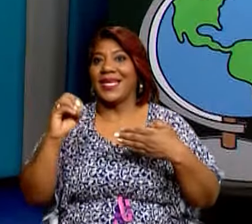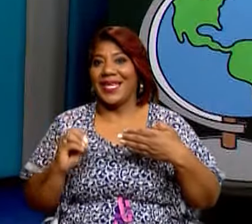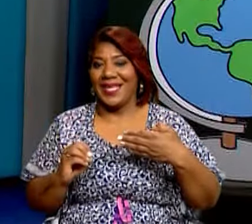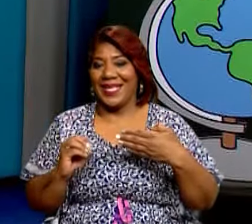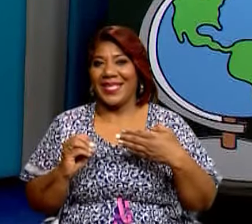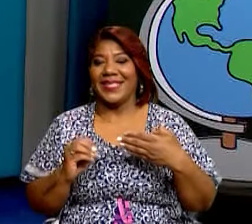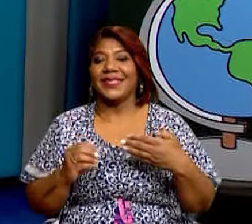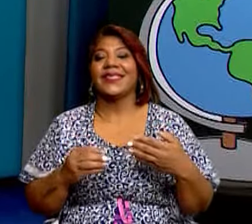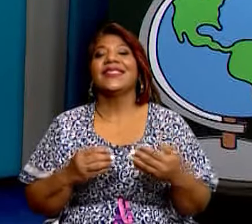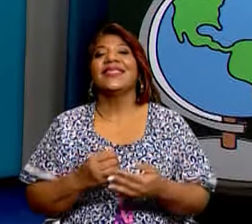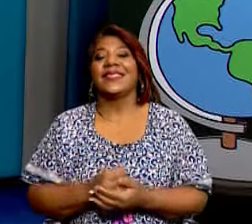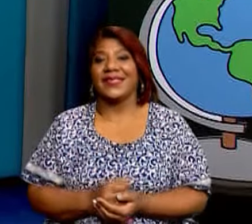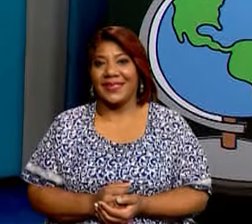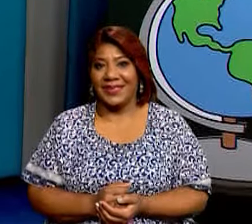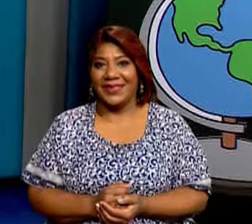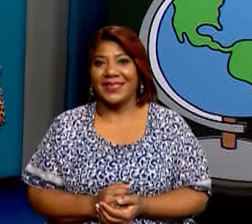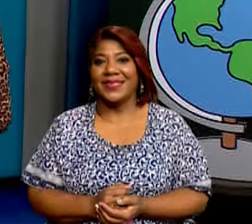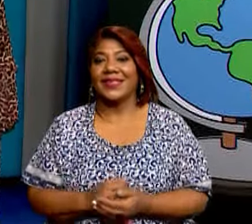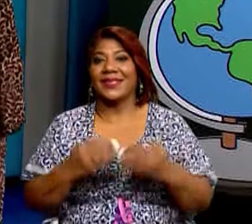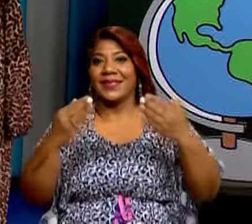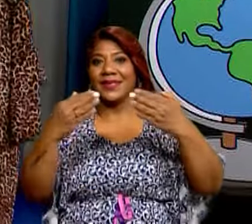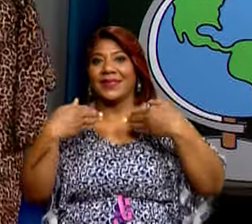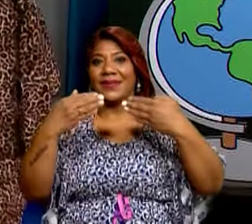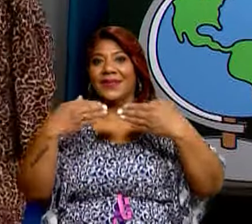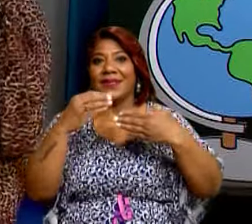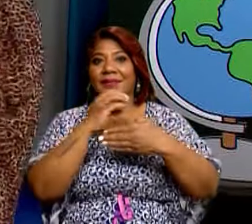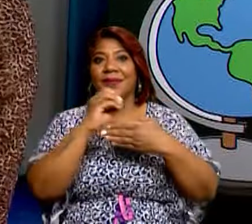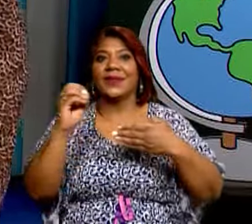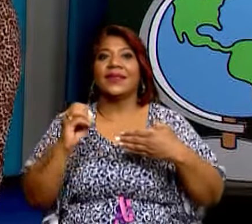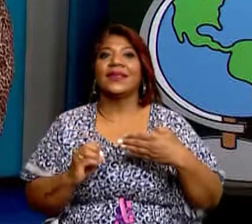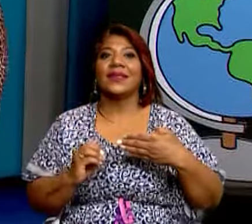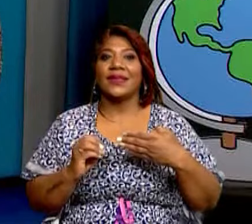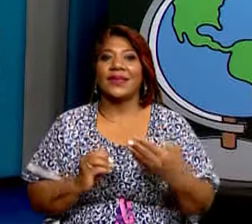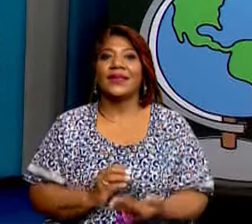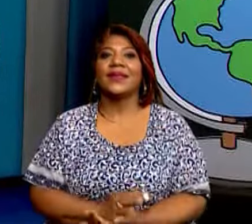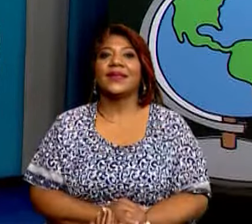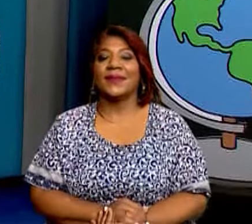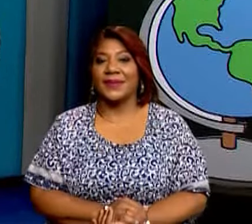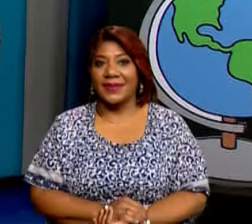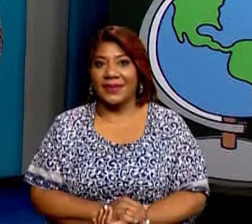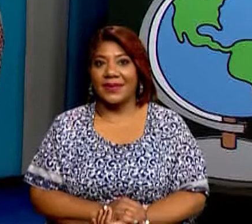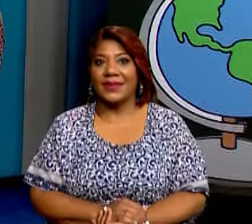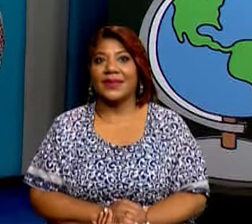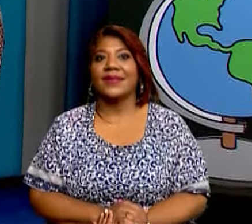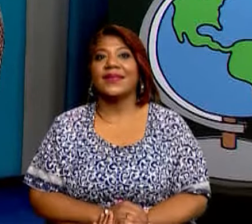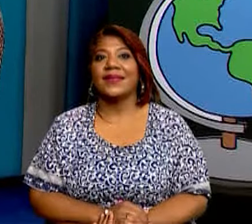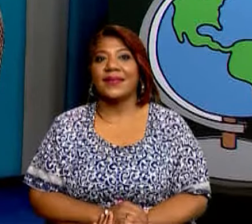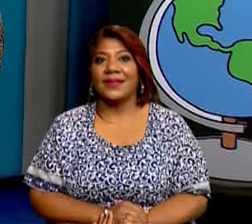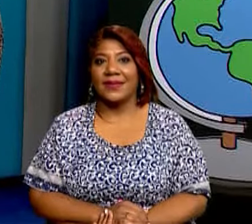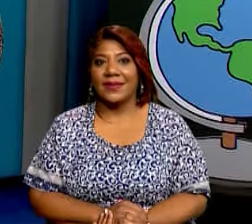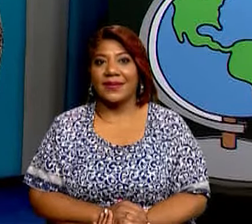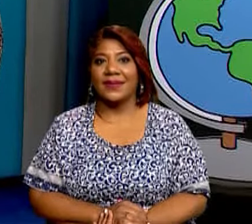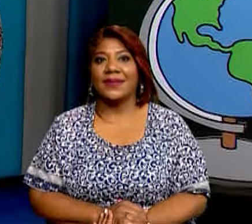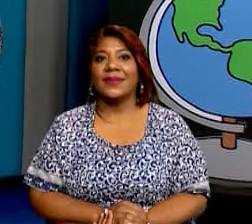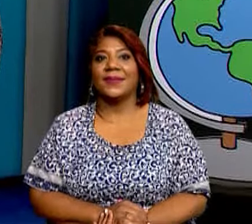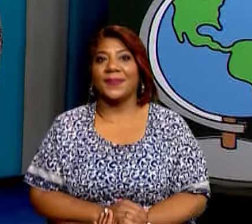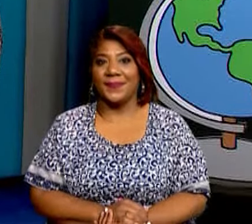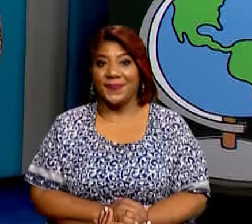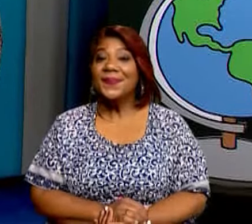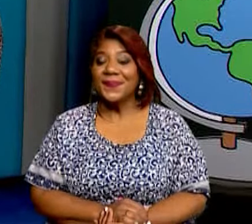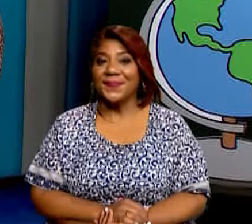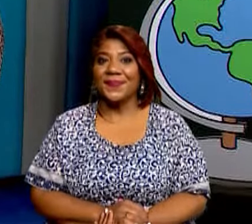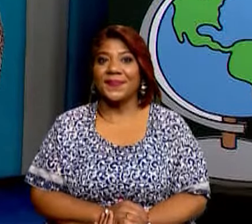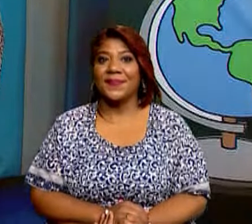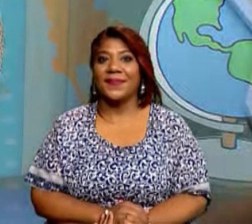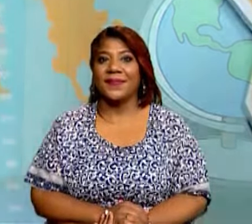Panamá Oeste. Ya tiene su bandera, entonces vamos a ponerla por aquí, la provincia